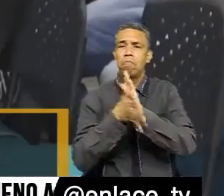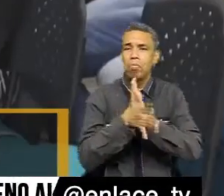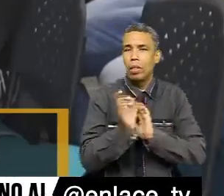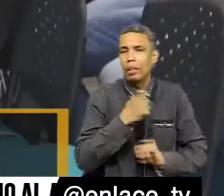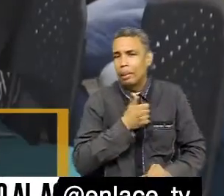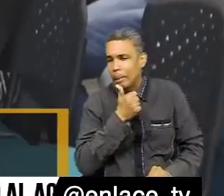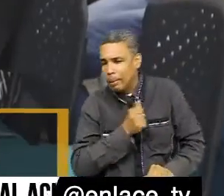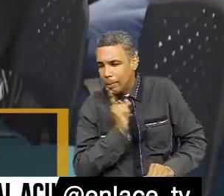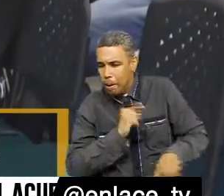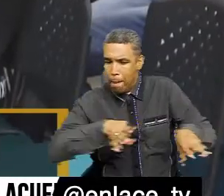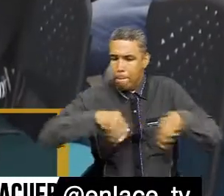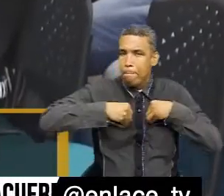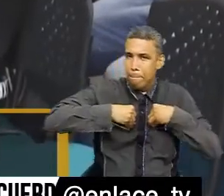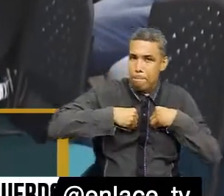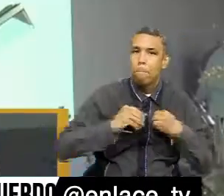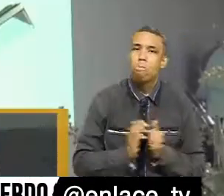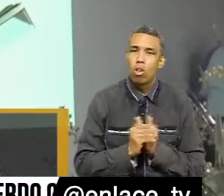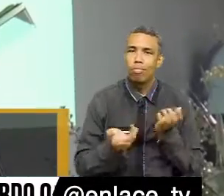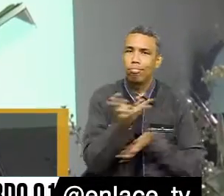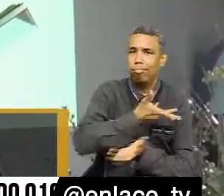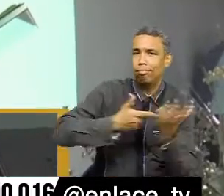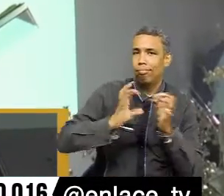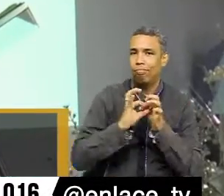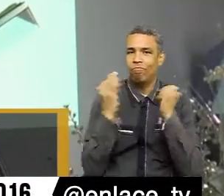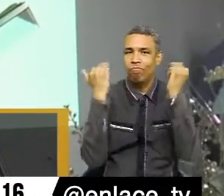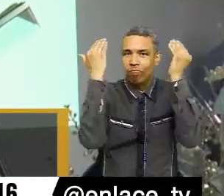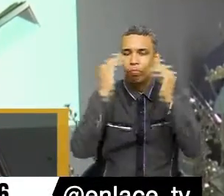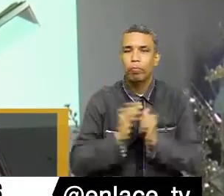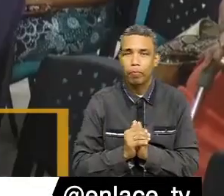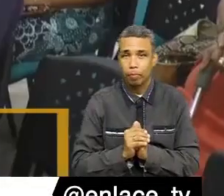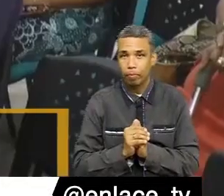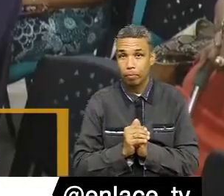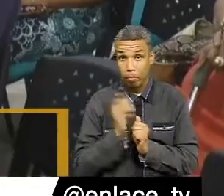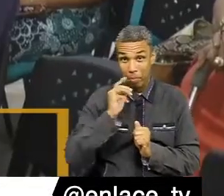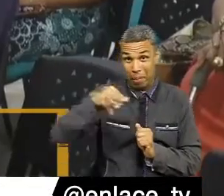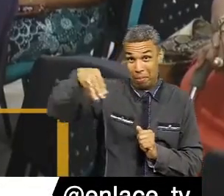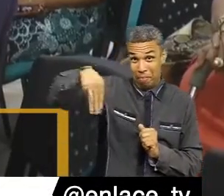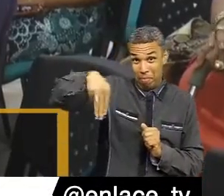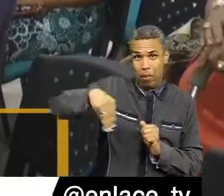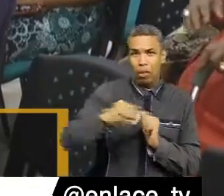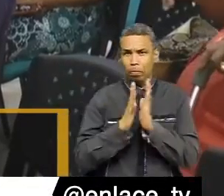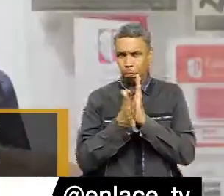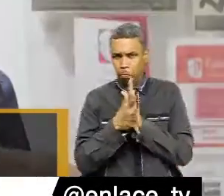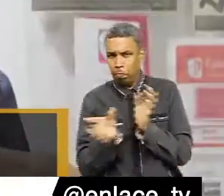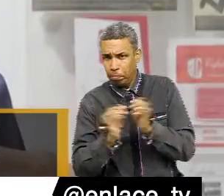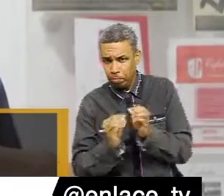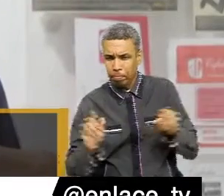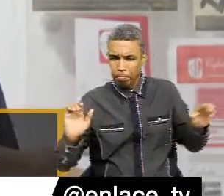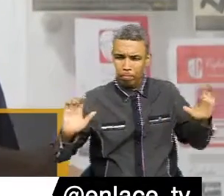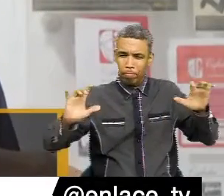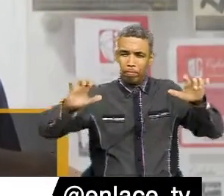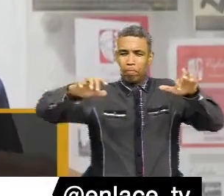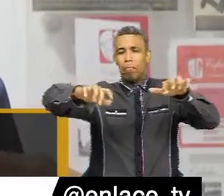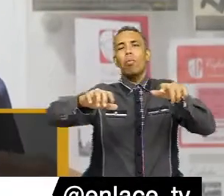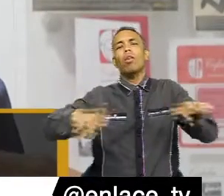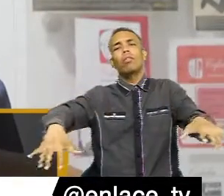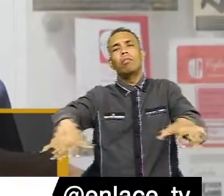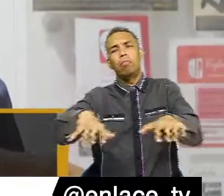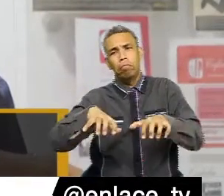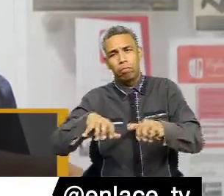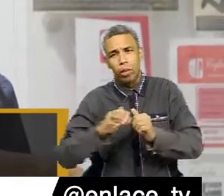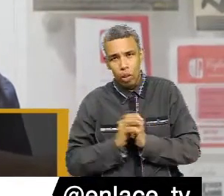tiene programado el conversatorio denominado Nuevo Paradigma de la Paz. Martes tenemos un conversatorio que ha desarrollado en alianza con